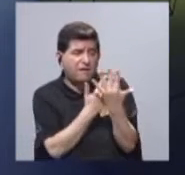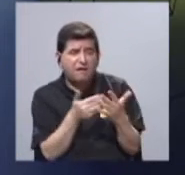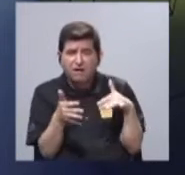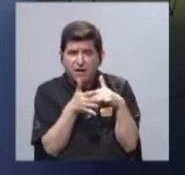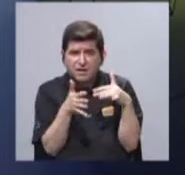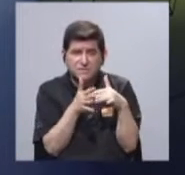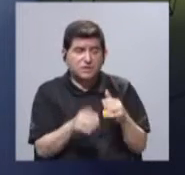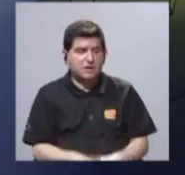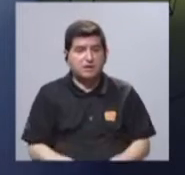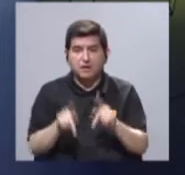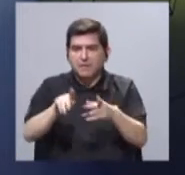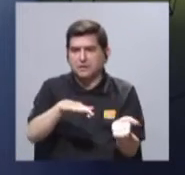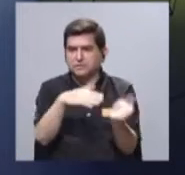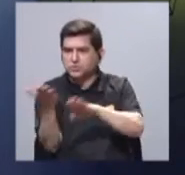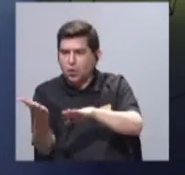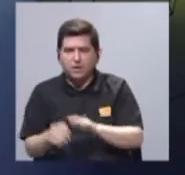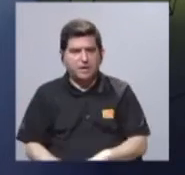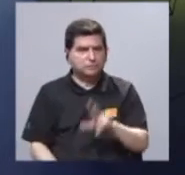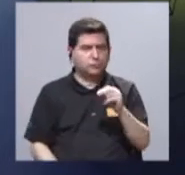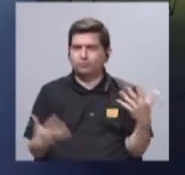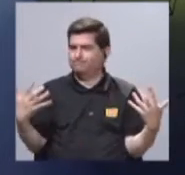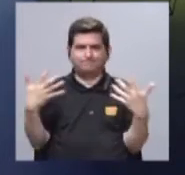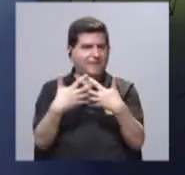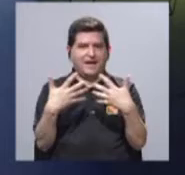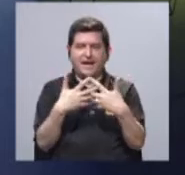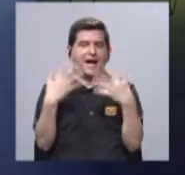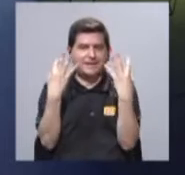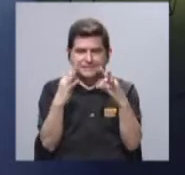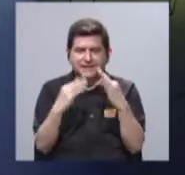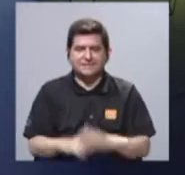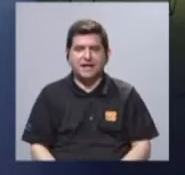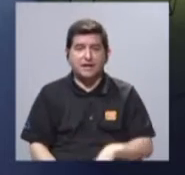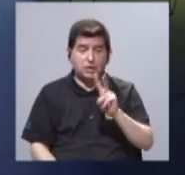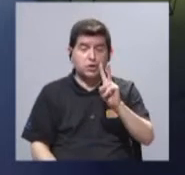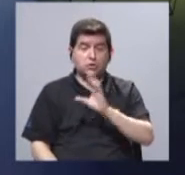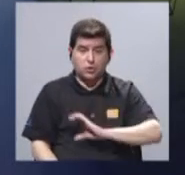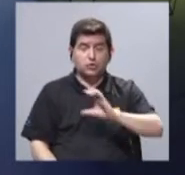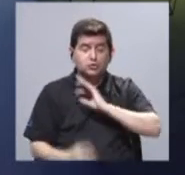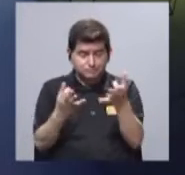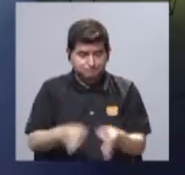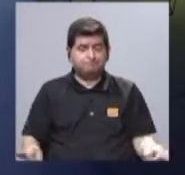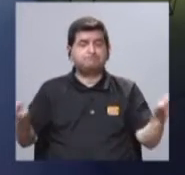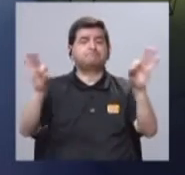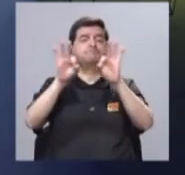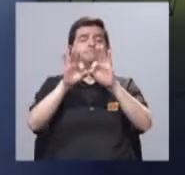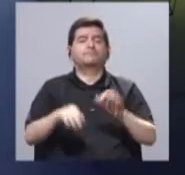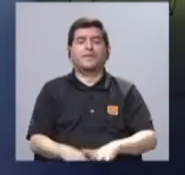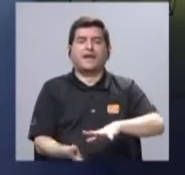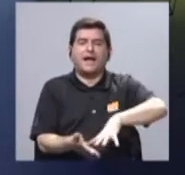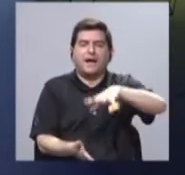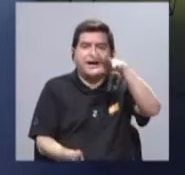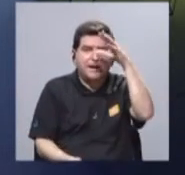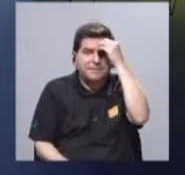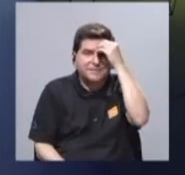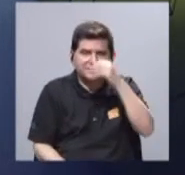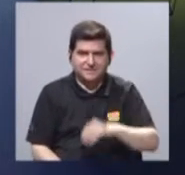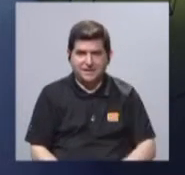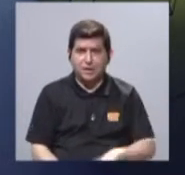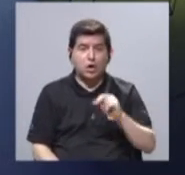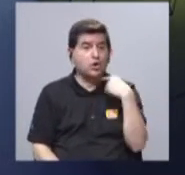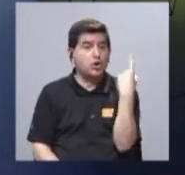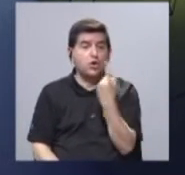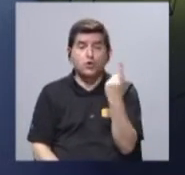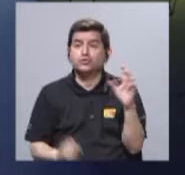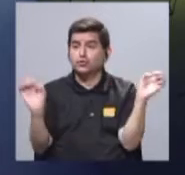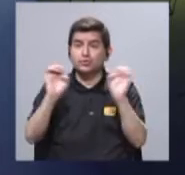las vacunas estaba pasando exactamente lo mismo mientras estábamos alargándose alargar los estudios se te va moviendo la gente tienes que ver